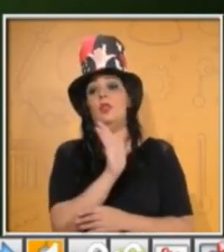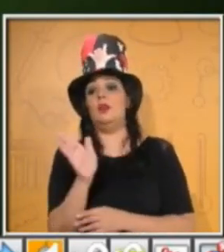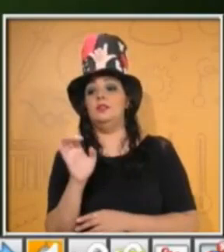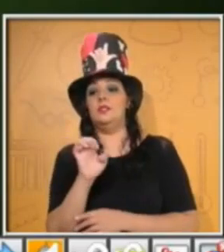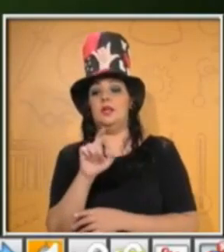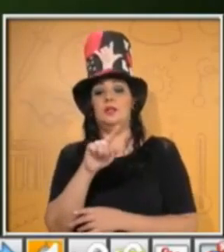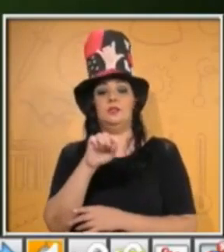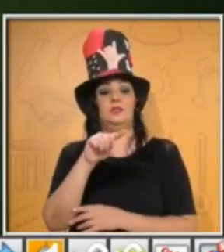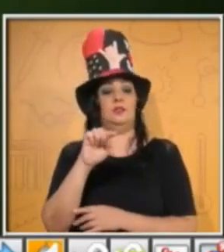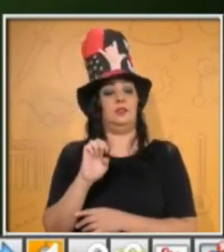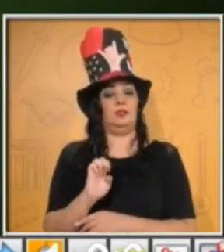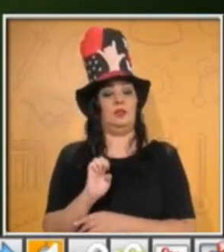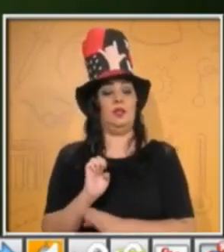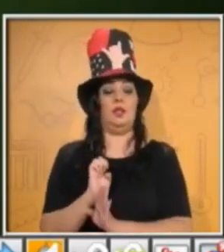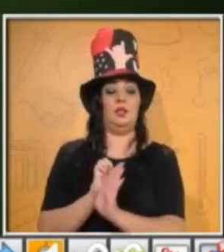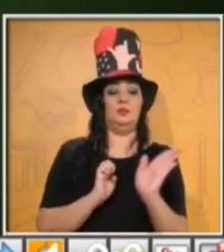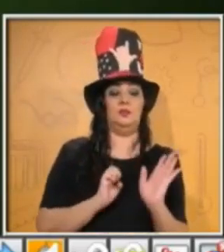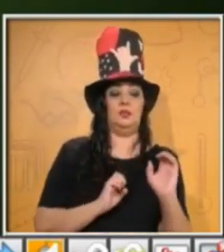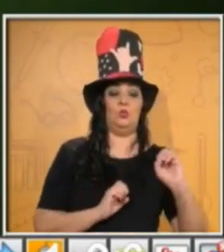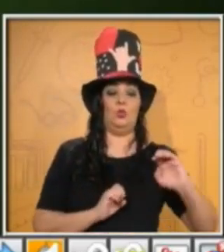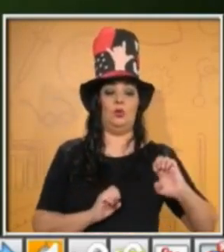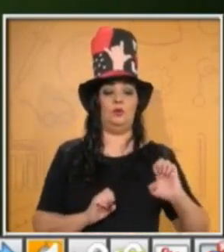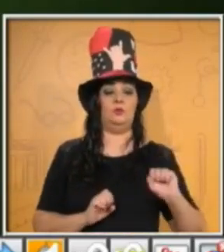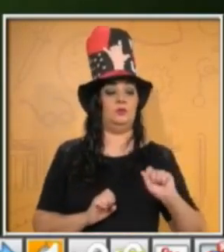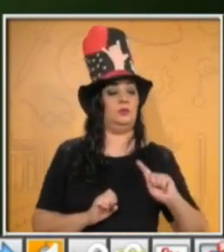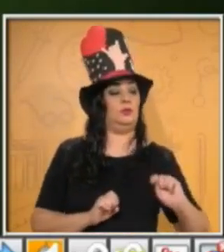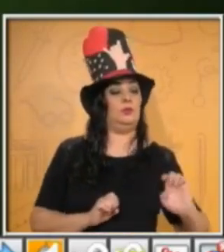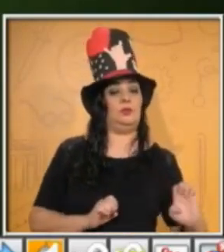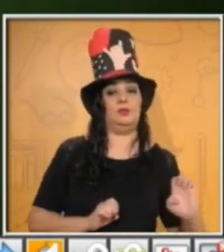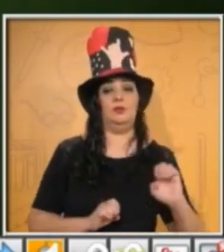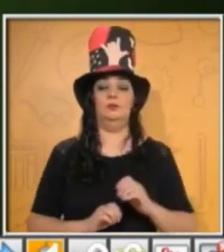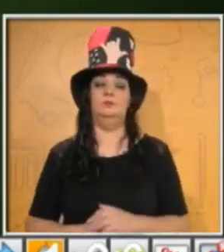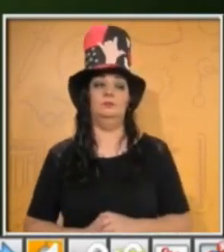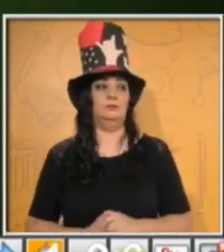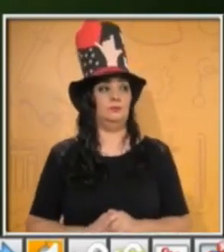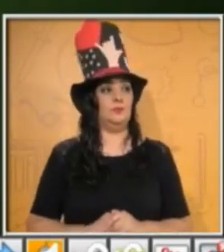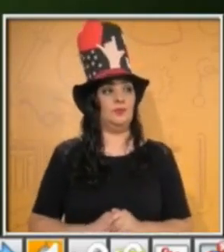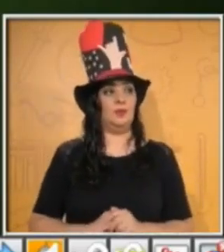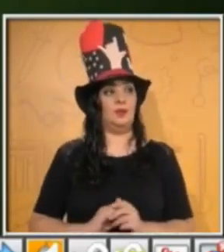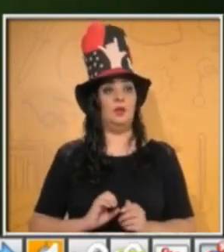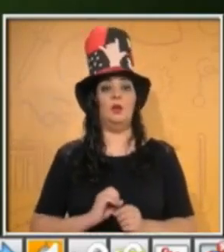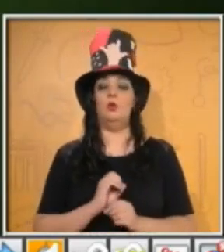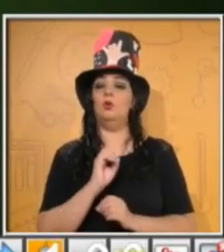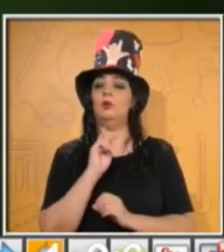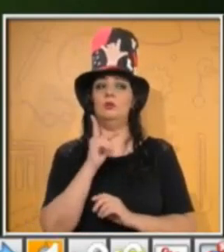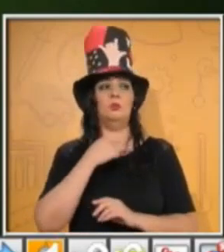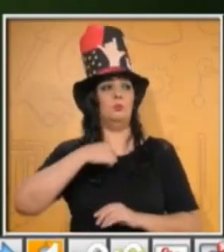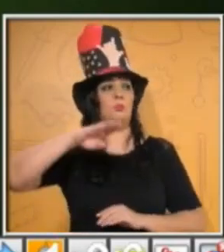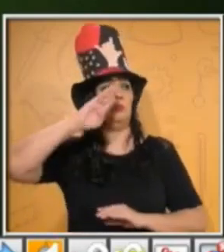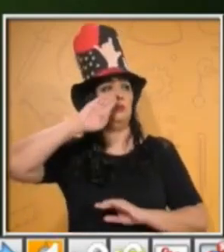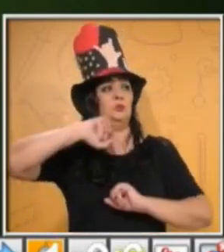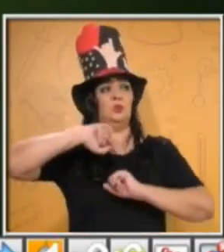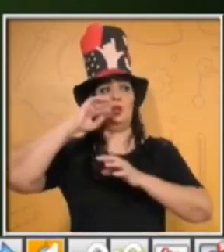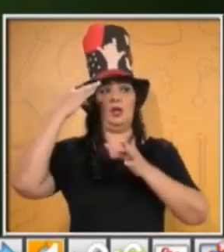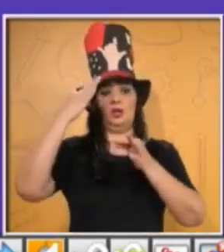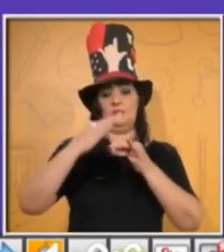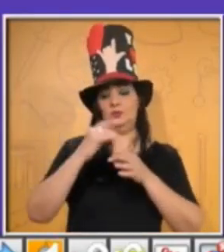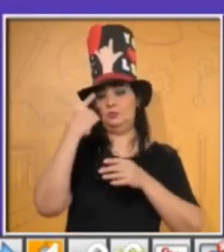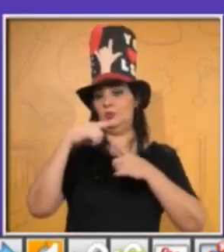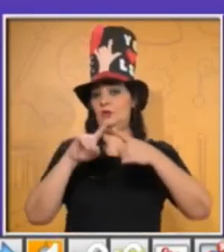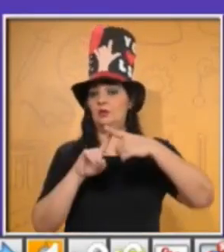y la izquierda es el oeste. Muy bien. Muy bien. Pasamos a entonces, yo creo que ya estamos listos para la